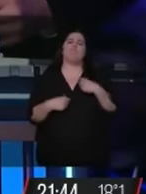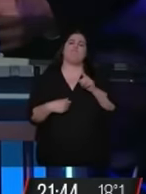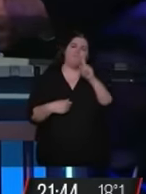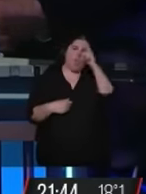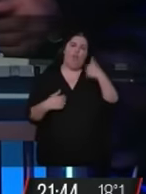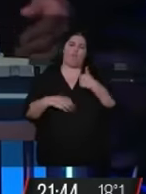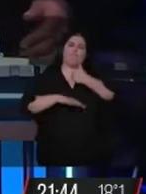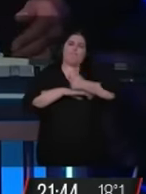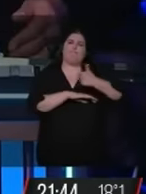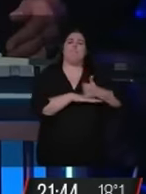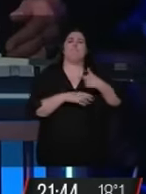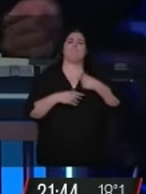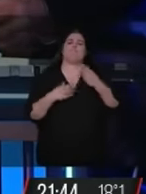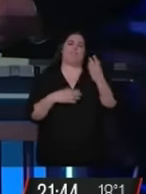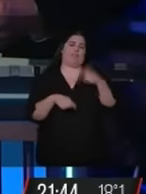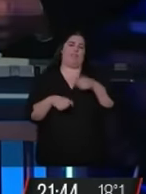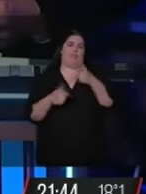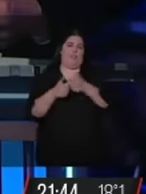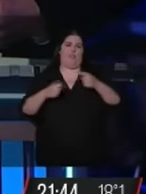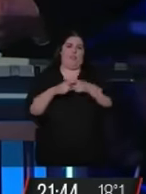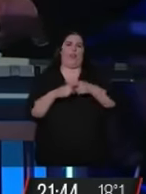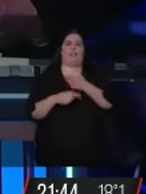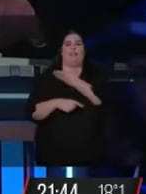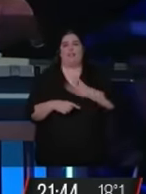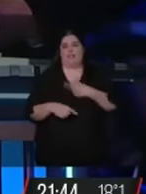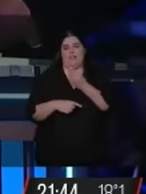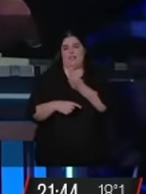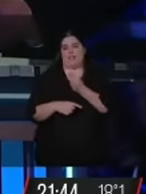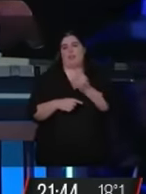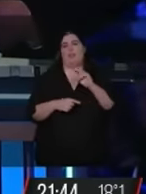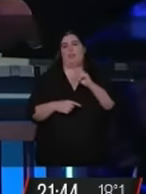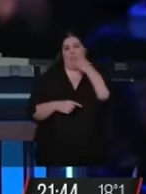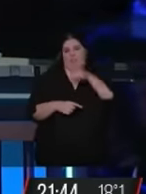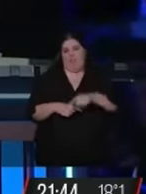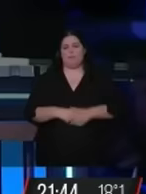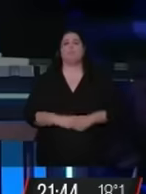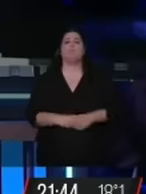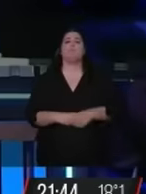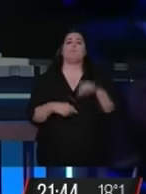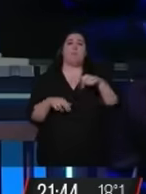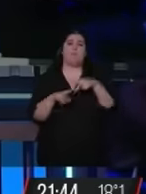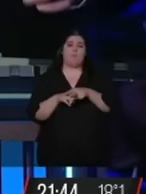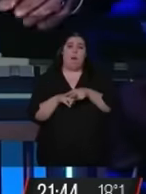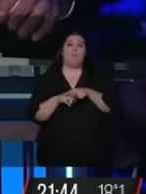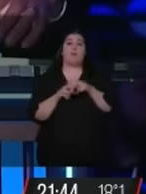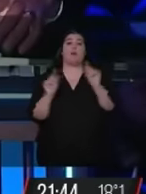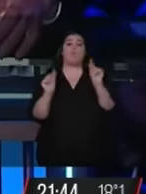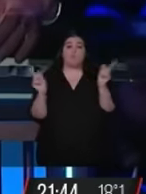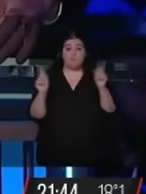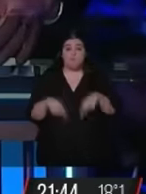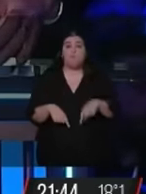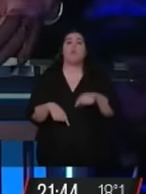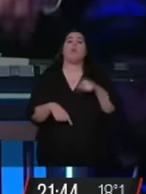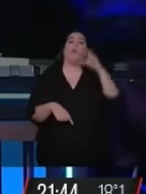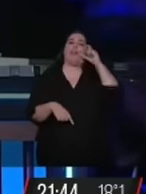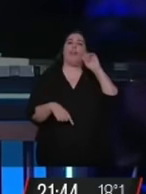corazón participar en este debate de los candidatos a la presidencia de la Nación por la segunda vuelta electoral. Vamos a hacer una pausa. Cuando volvamos, Erika